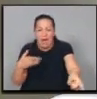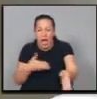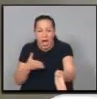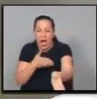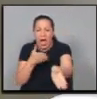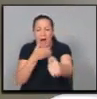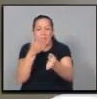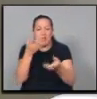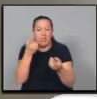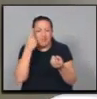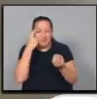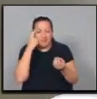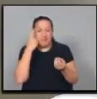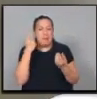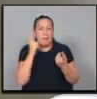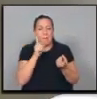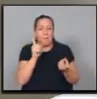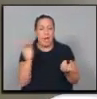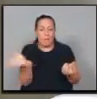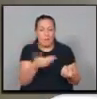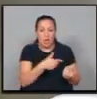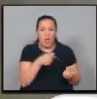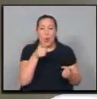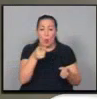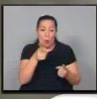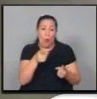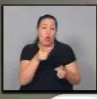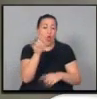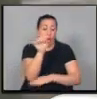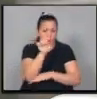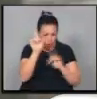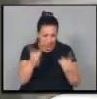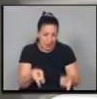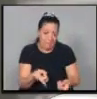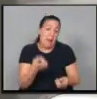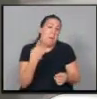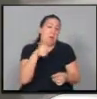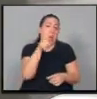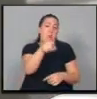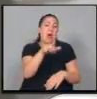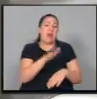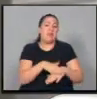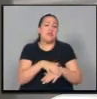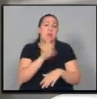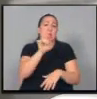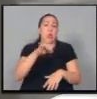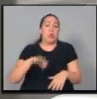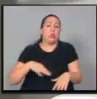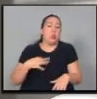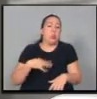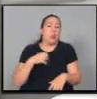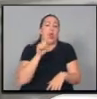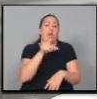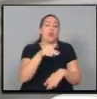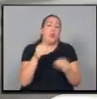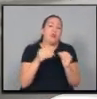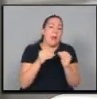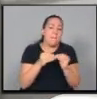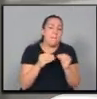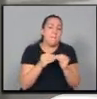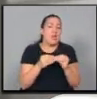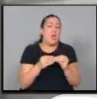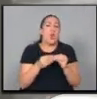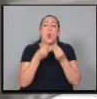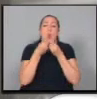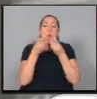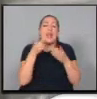todo el mundo. A vos también, pero bueno, vos sos responsable de tu vida, la de tus amigos y la de todo el que se te cruza en ese momento por